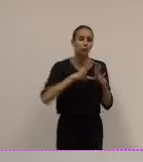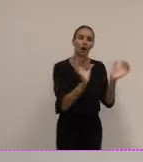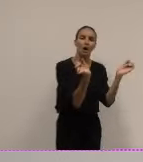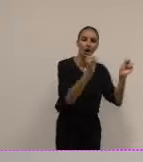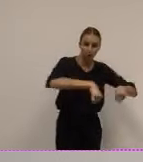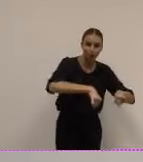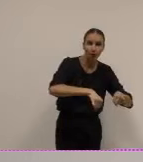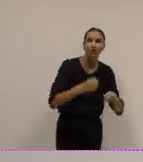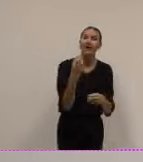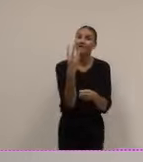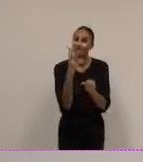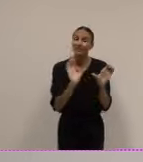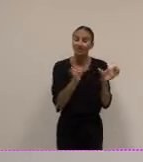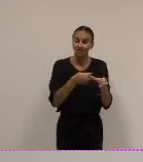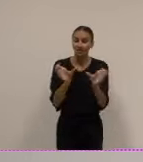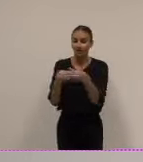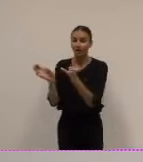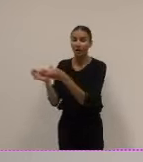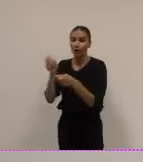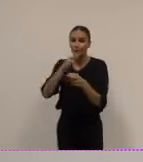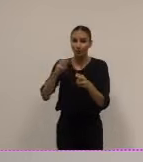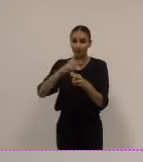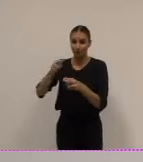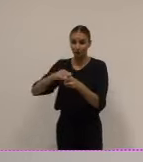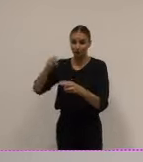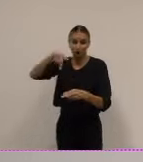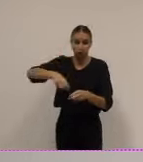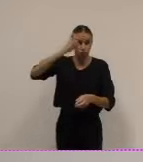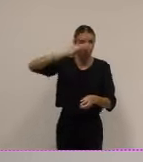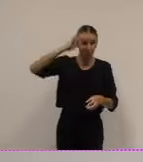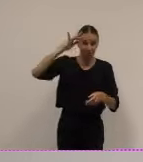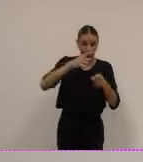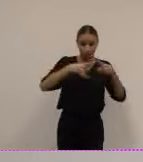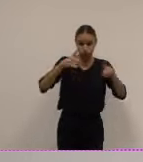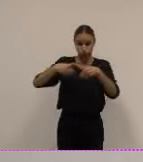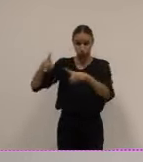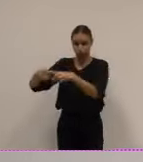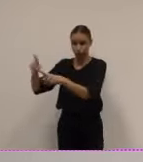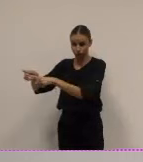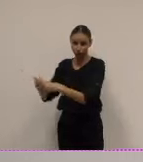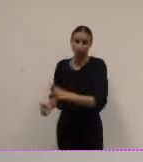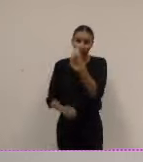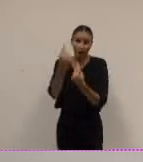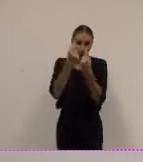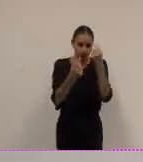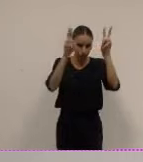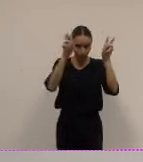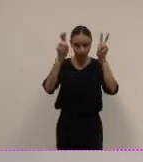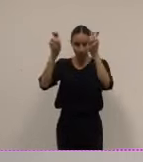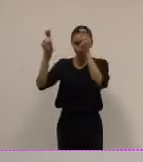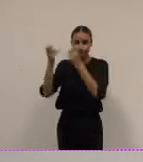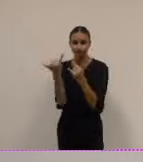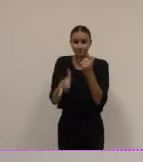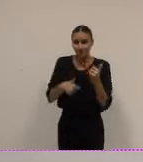tres grupos tan antagónicos en lo ideológico, en algunos aspectos. Y al final creo que